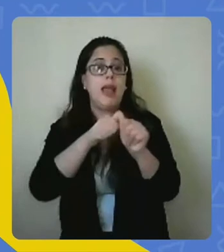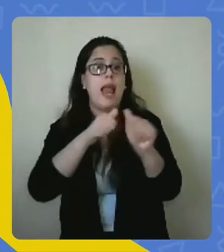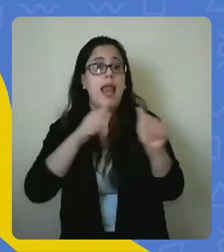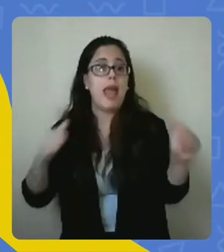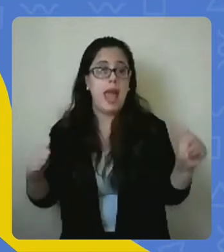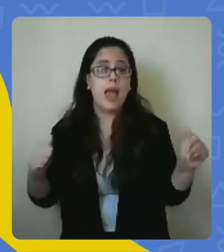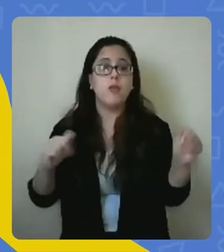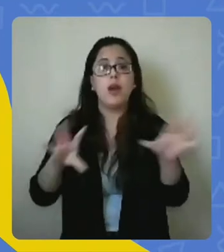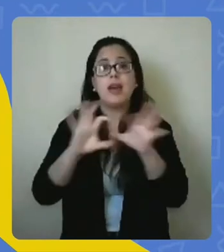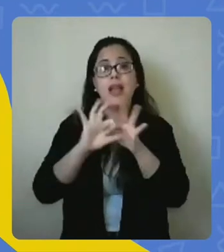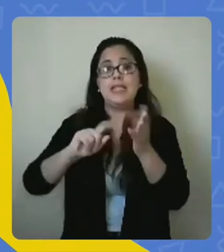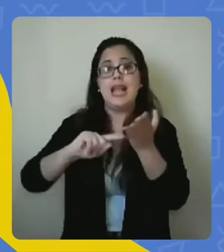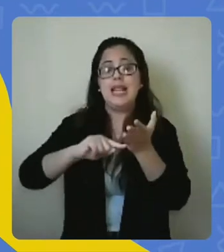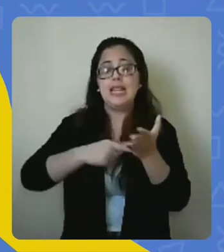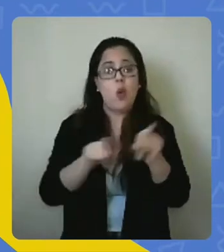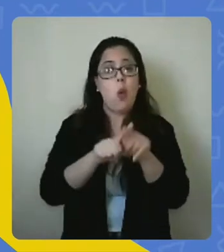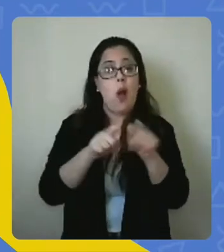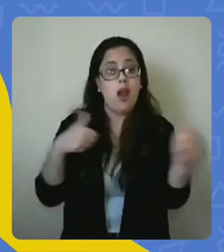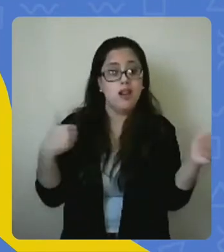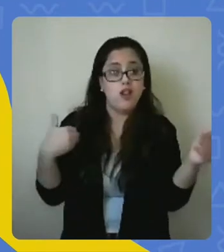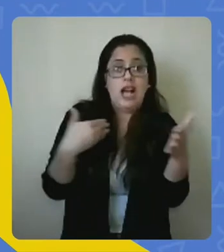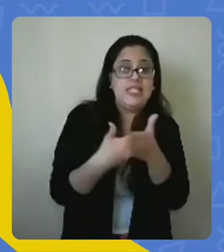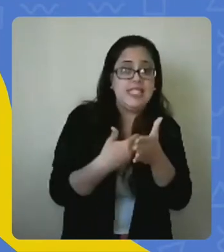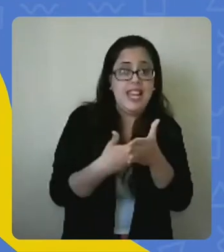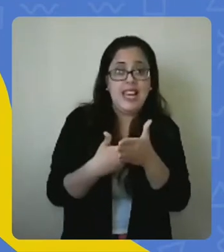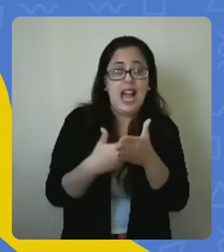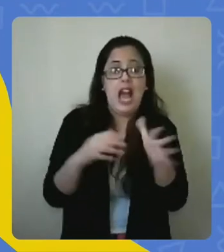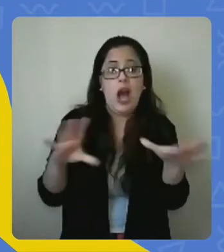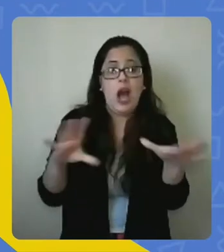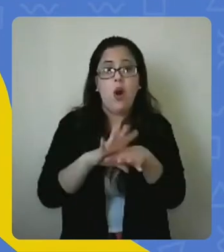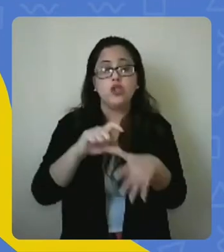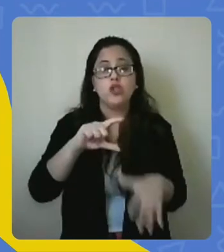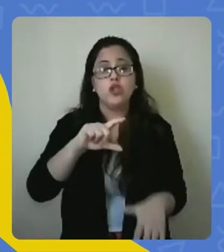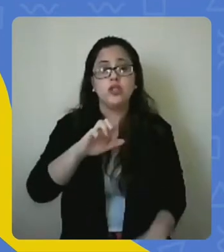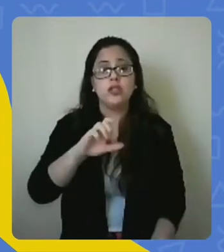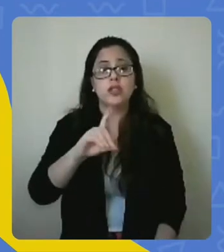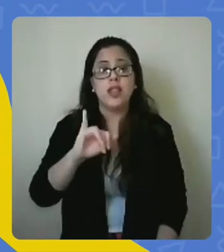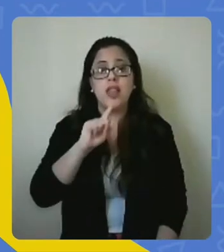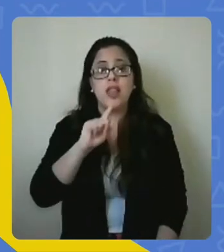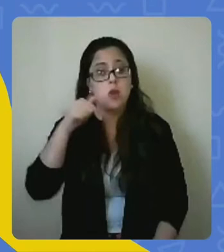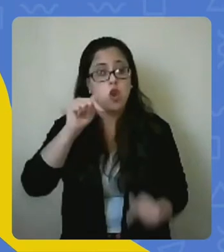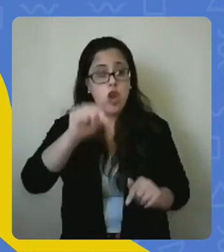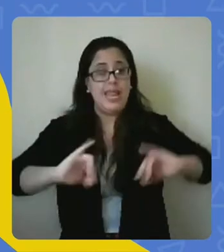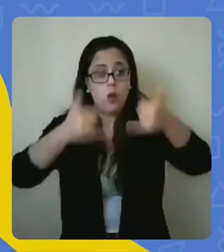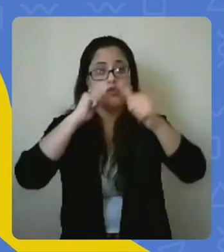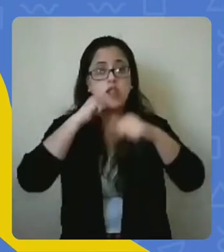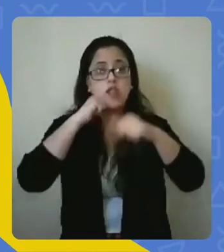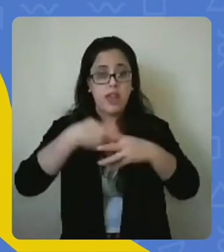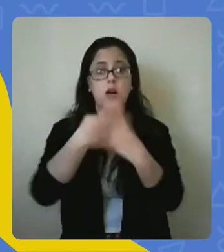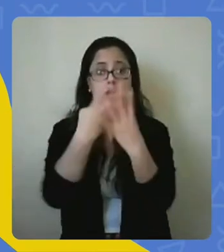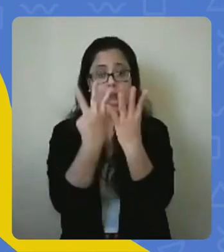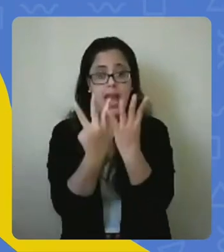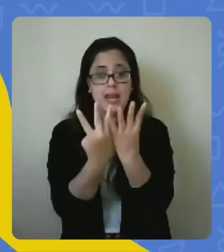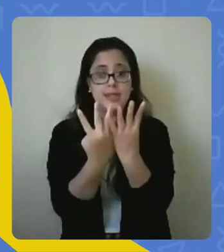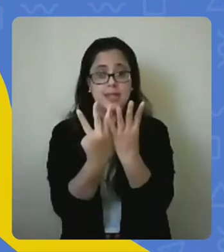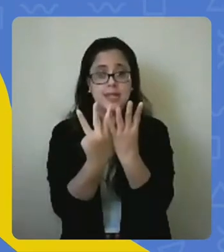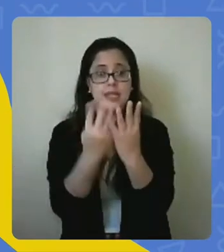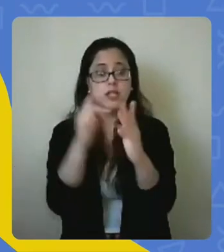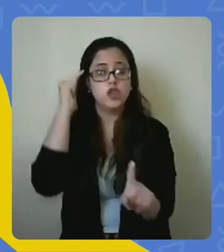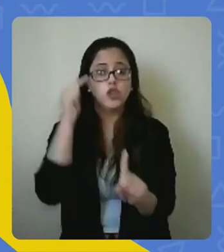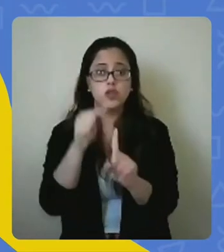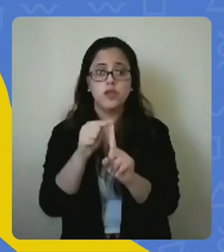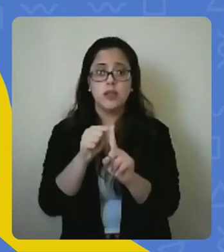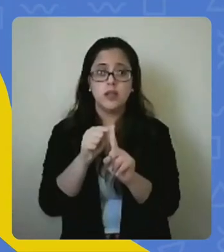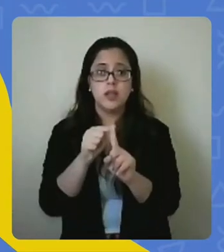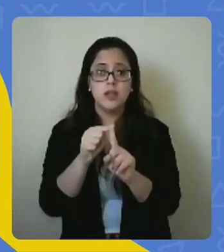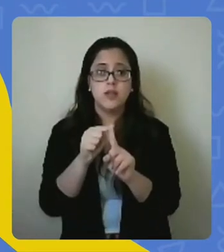tecnología que nos acerca. Cuquitos Va es un juego de cartas cuyo objetivo es, bueno, generar